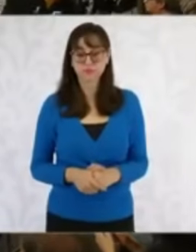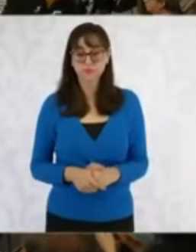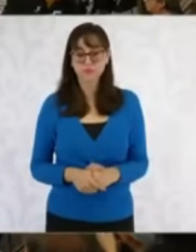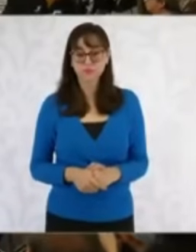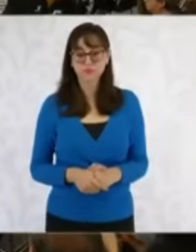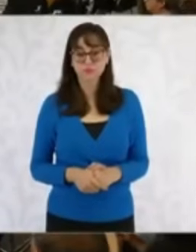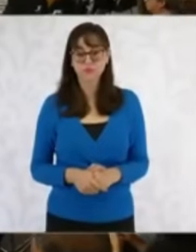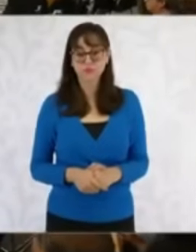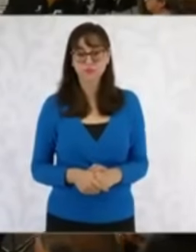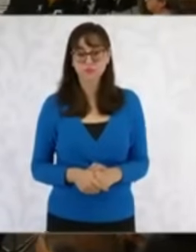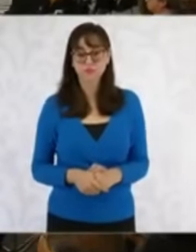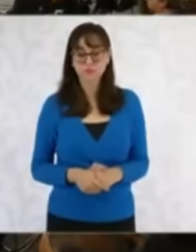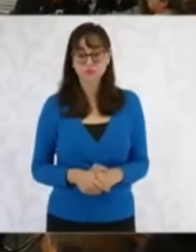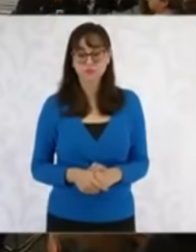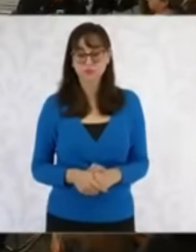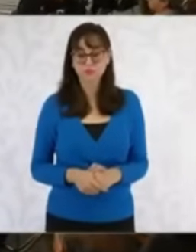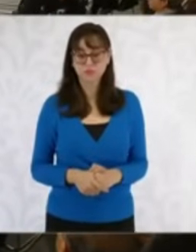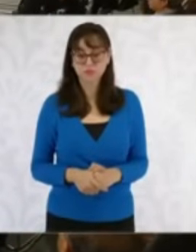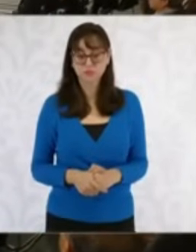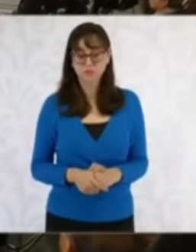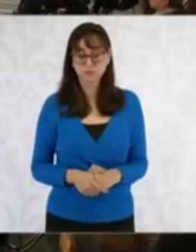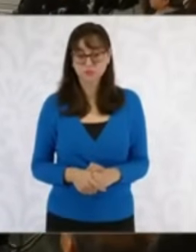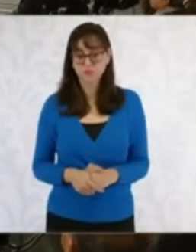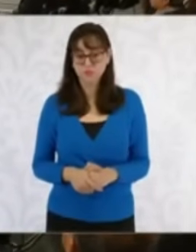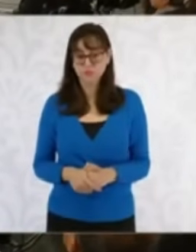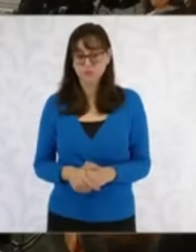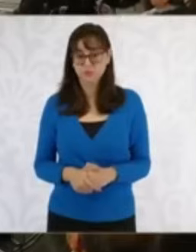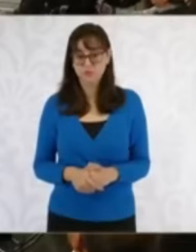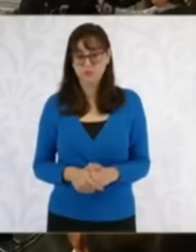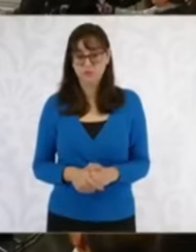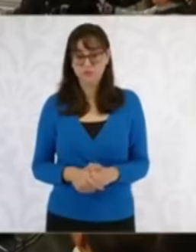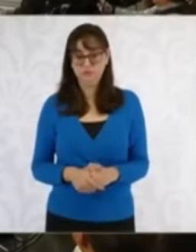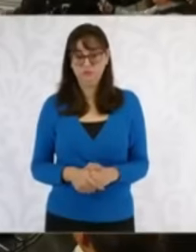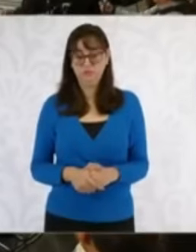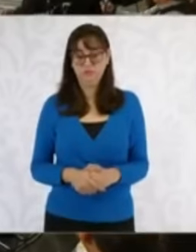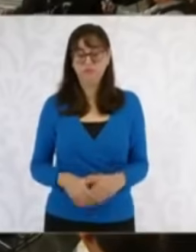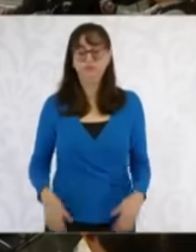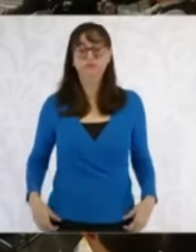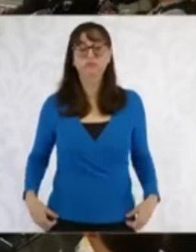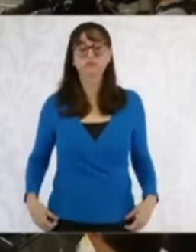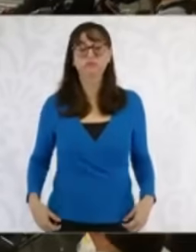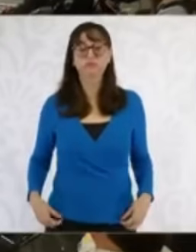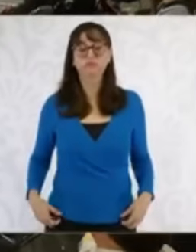La otra pregunta de cómo vas a mantener la producción.